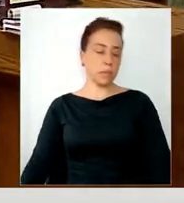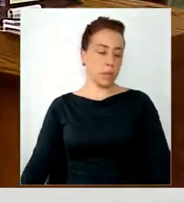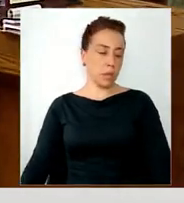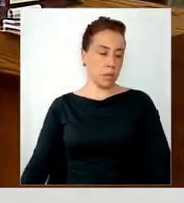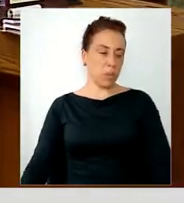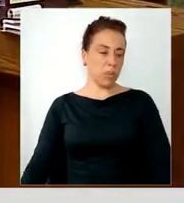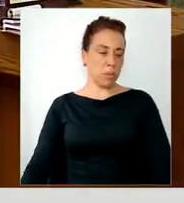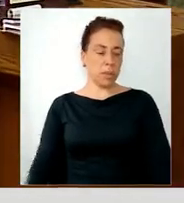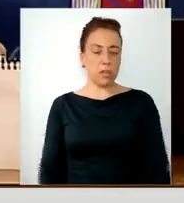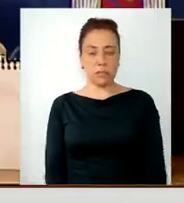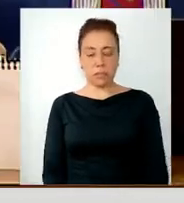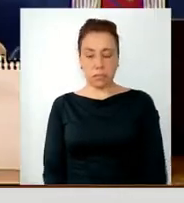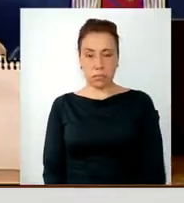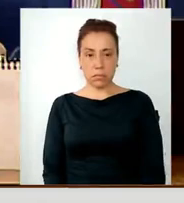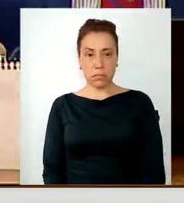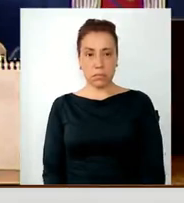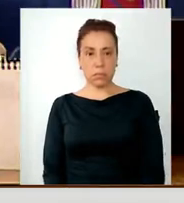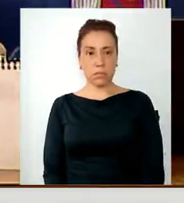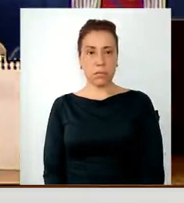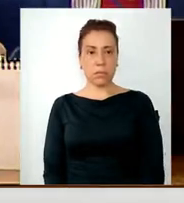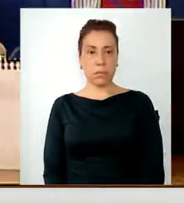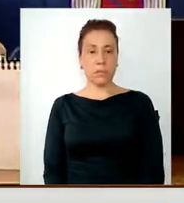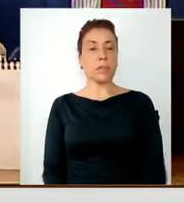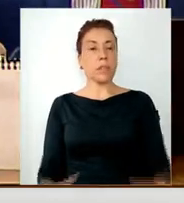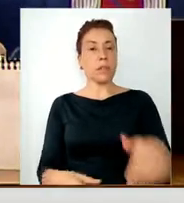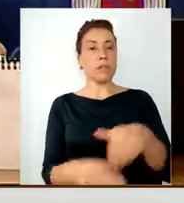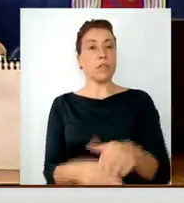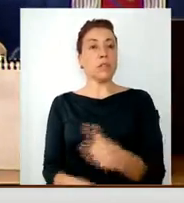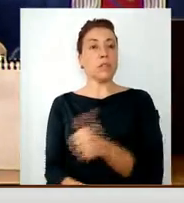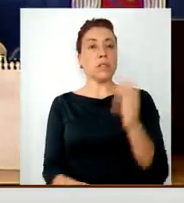han votado todas las señoras y los señores Diputados